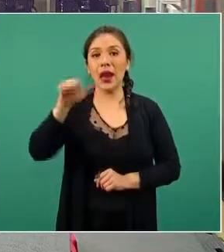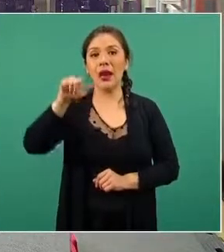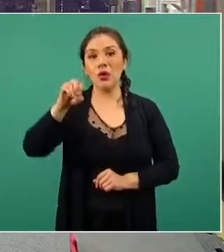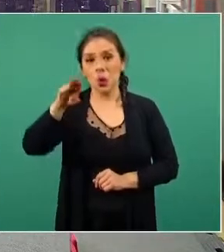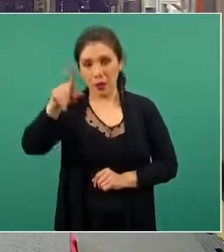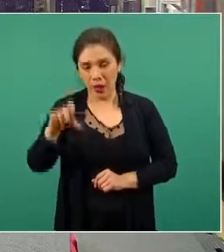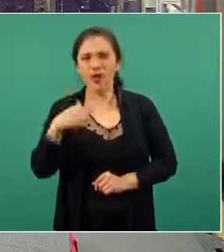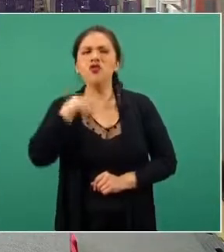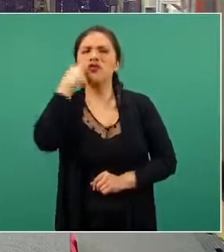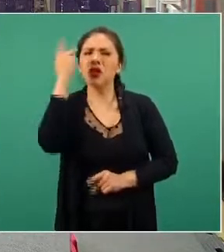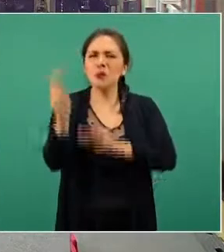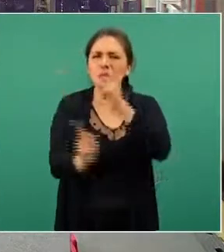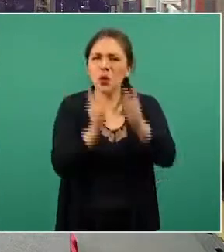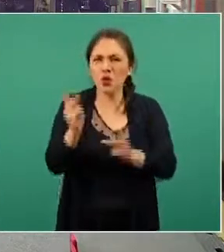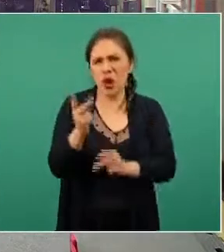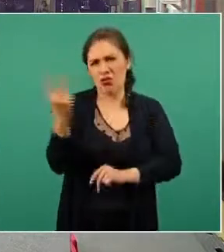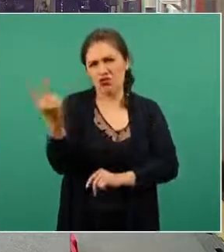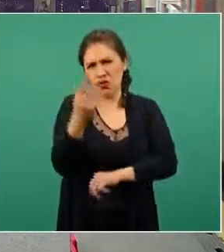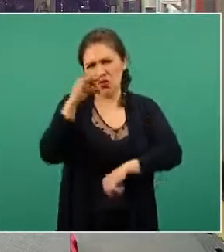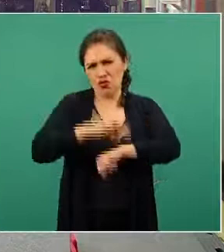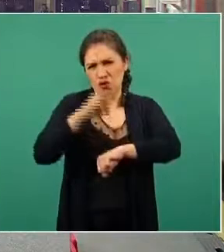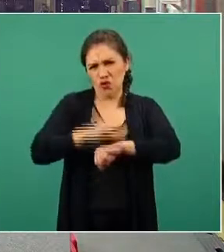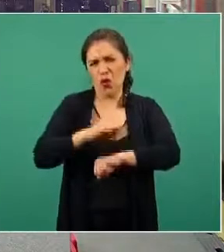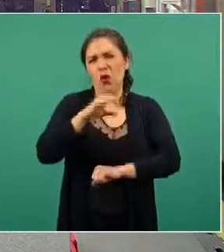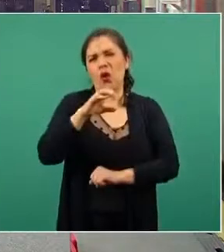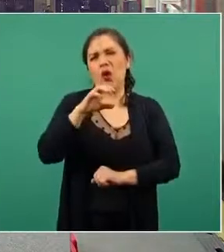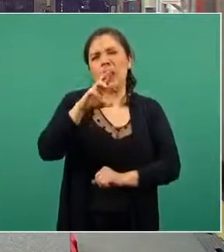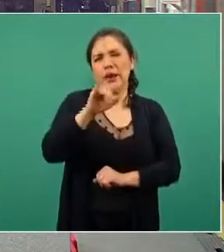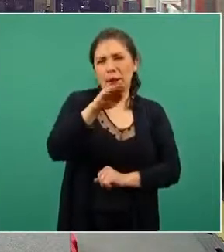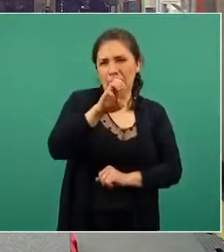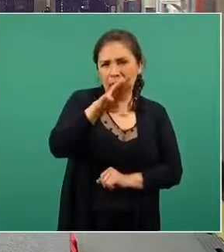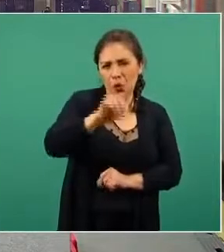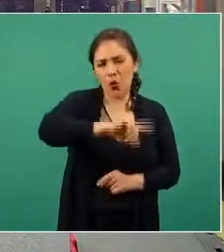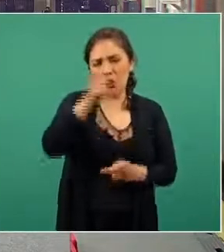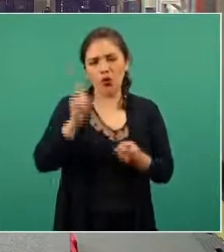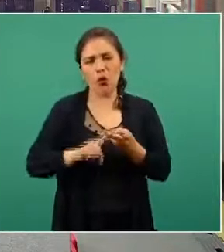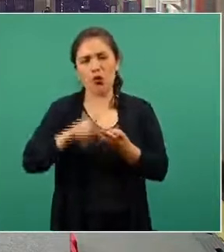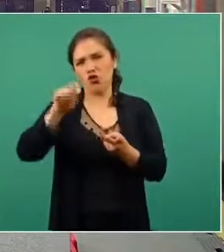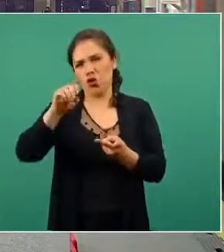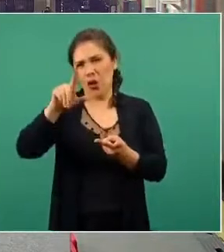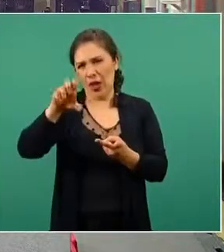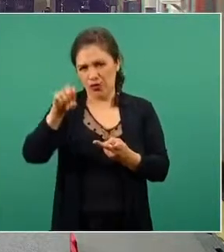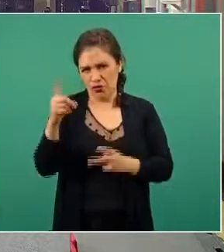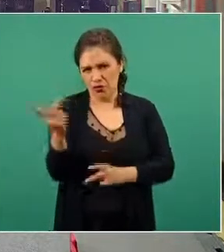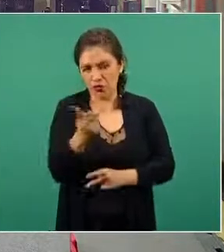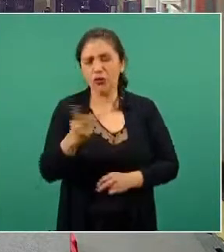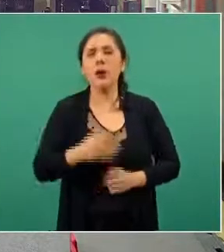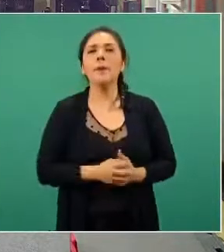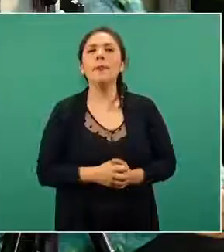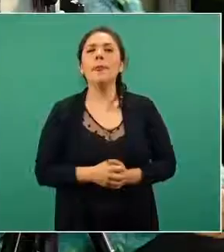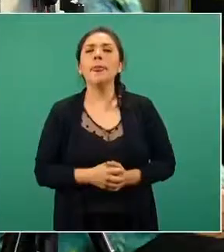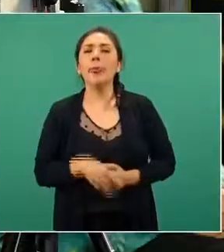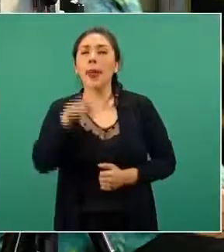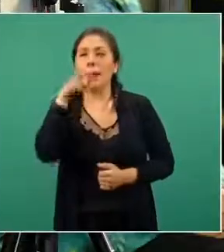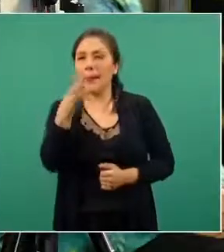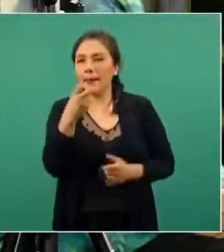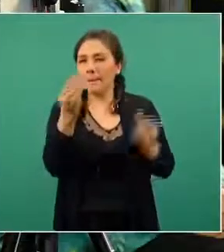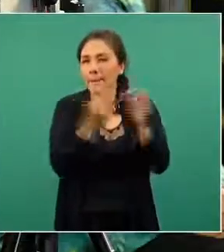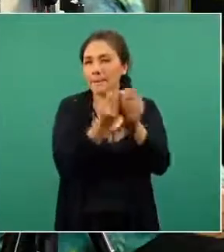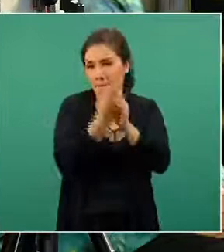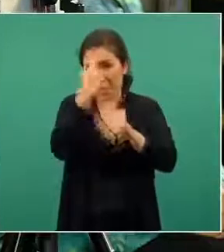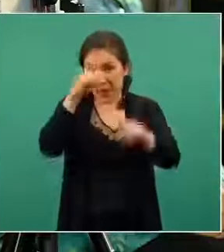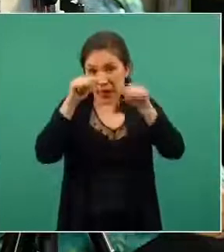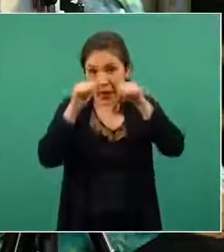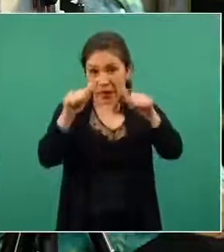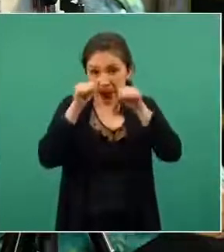Me gustaría preguntarle tanto al doctor Eduardo Rivero como al doctor Rosbel Toledo si este tipo de modelos de